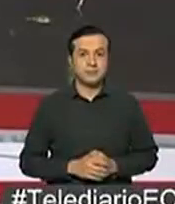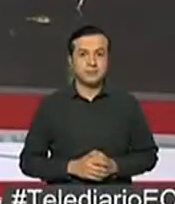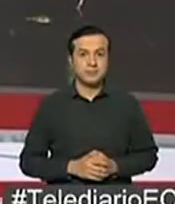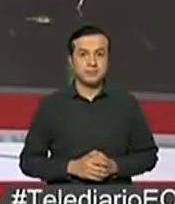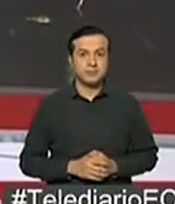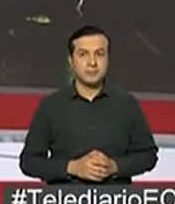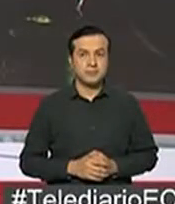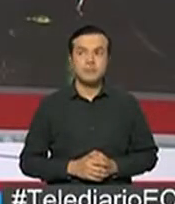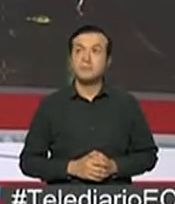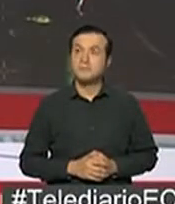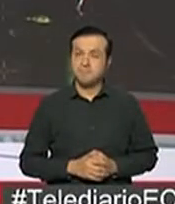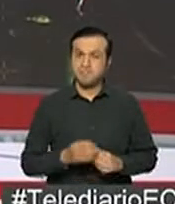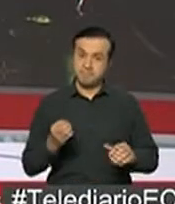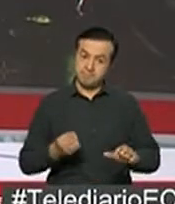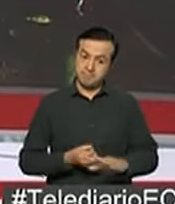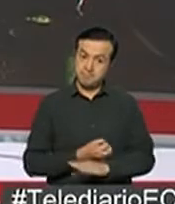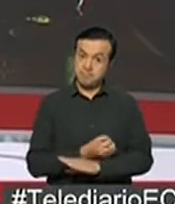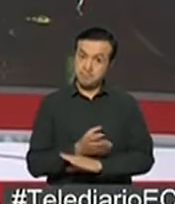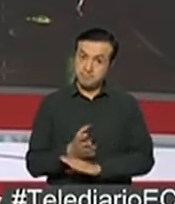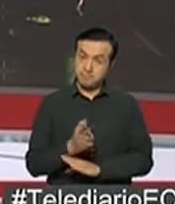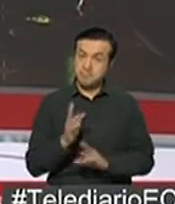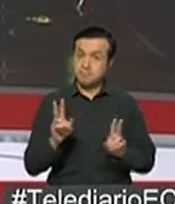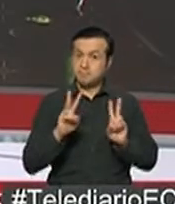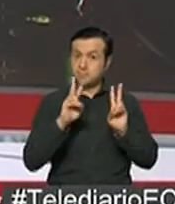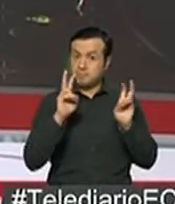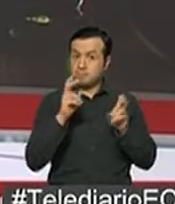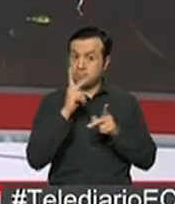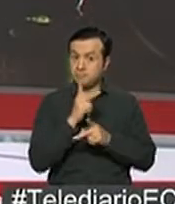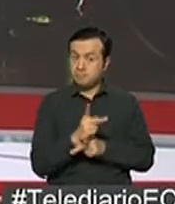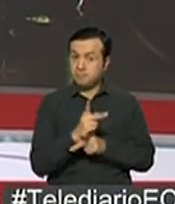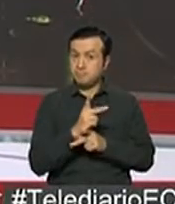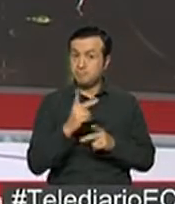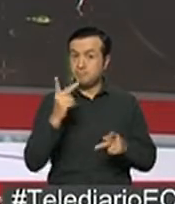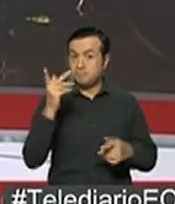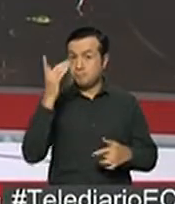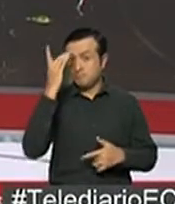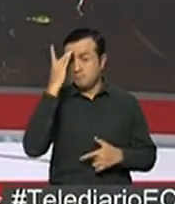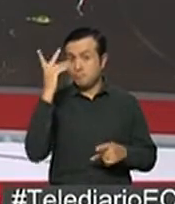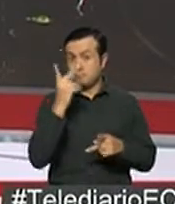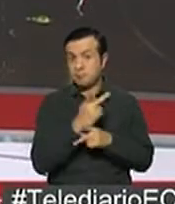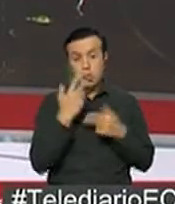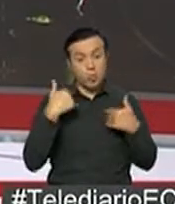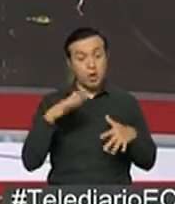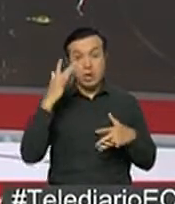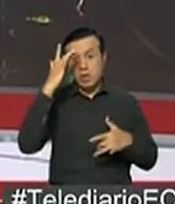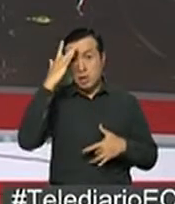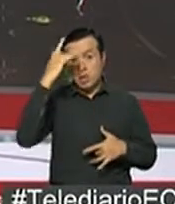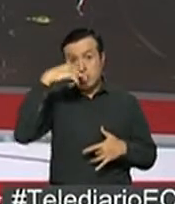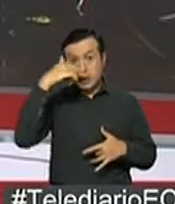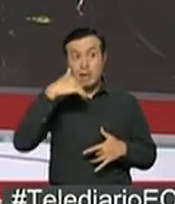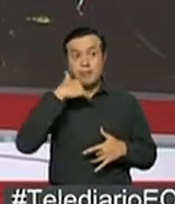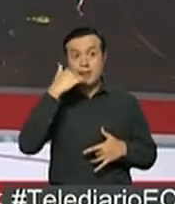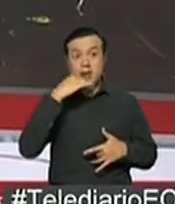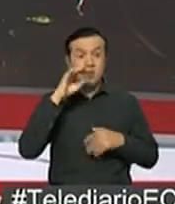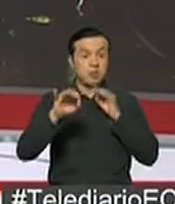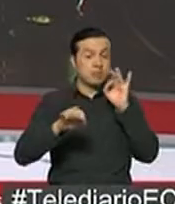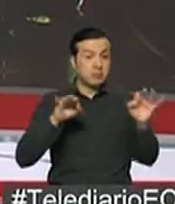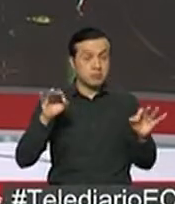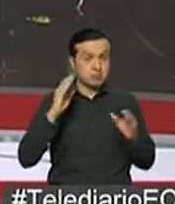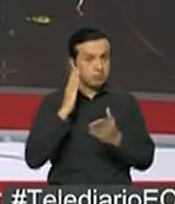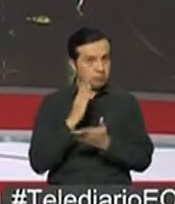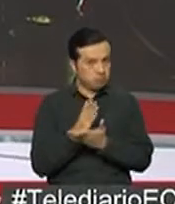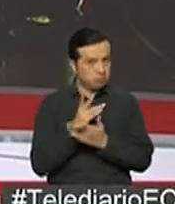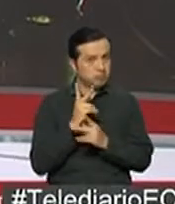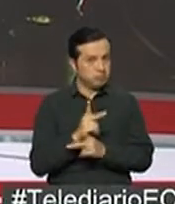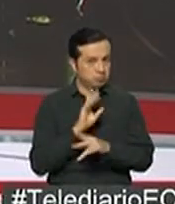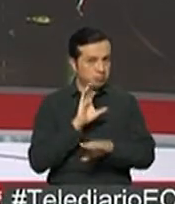y tenga en cuenta las siguientes previsiones para reducir el riesgo de contagiarse de cualquier enfermedad de carácter respiratorio de inmediato